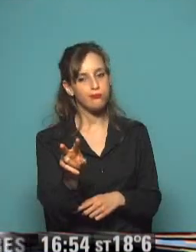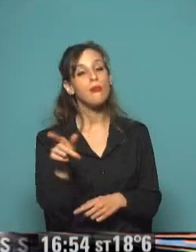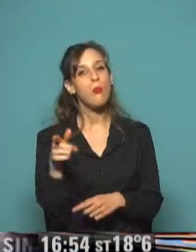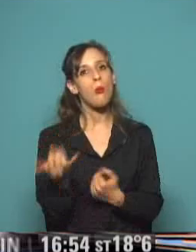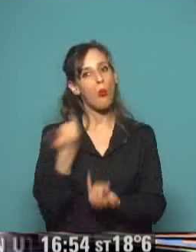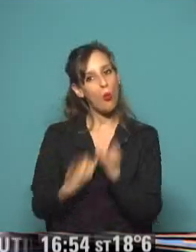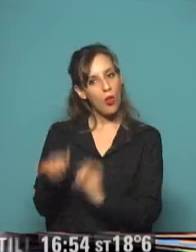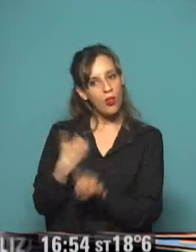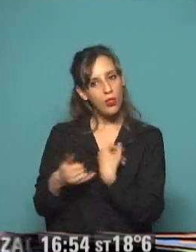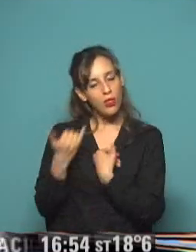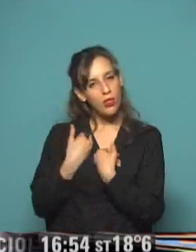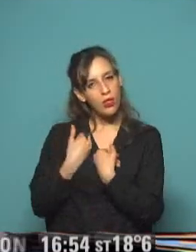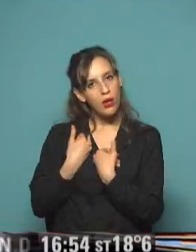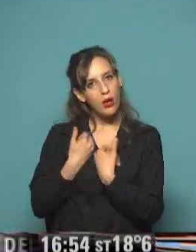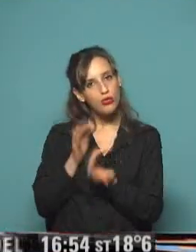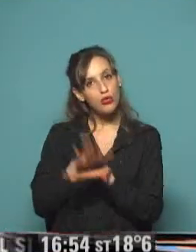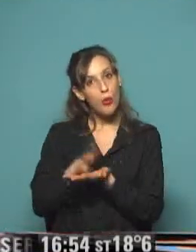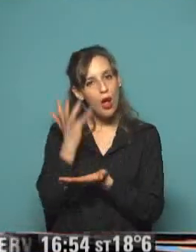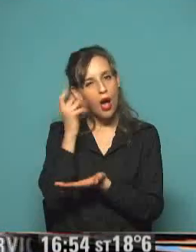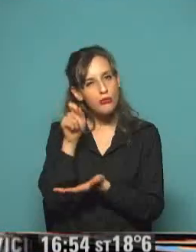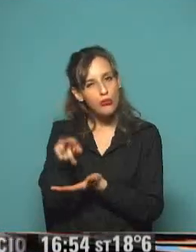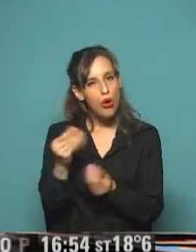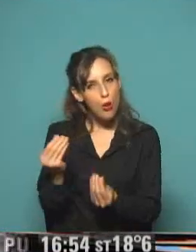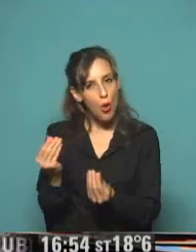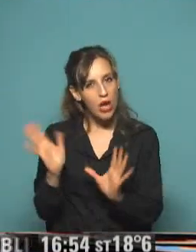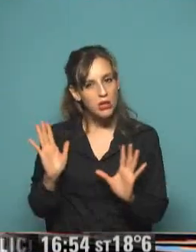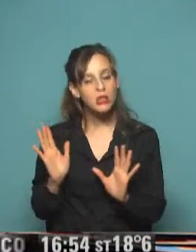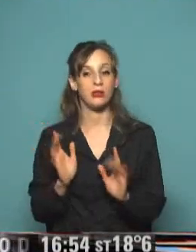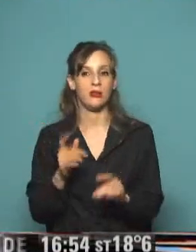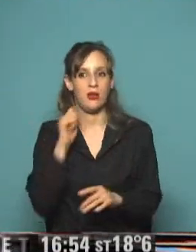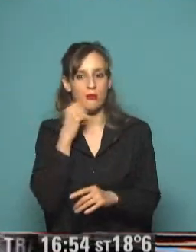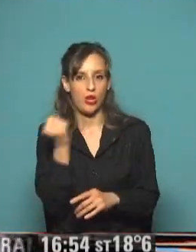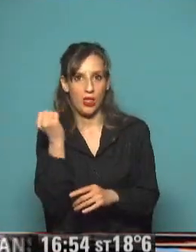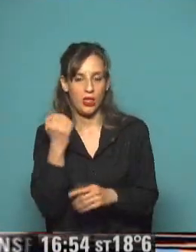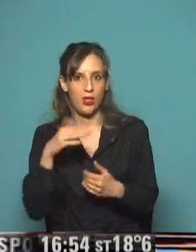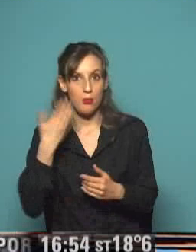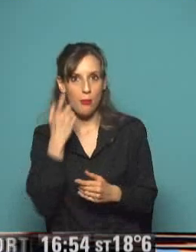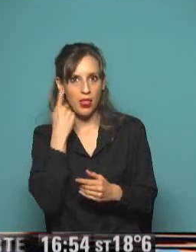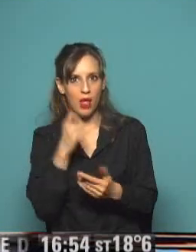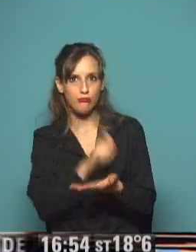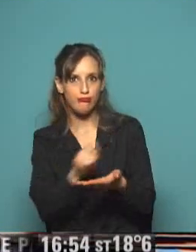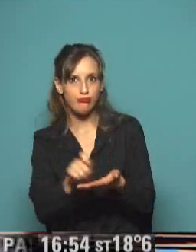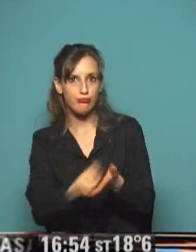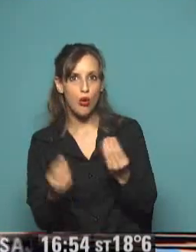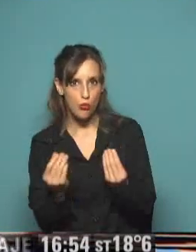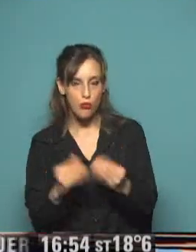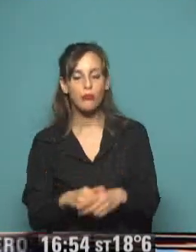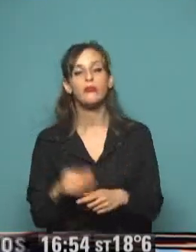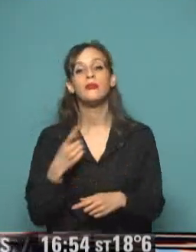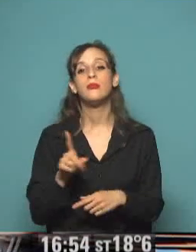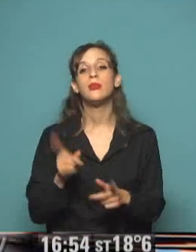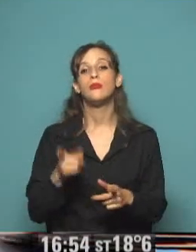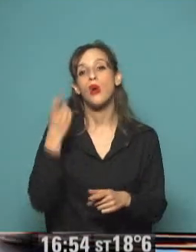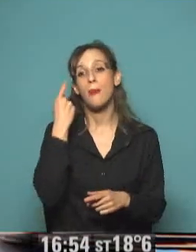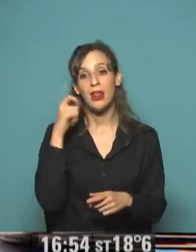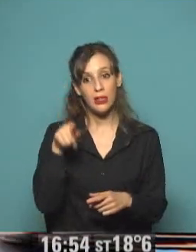da mucha data de este animalito que uh-huh. quiero hacer una presentación. Claro. ¿Cierto? Y para aprender de